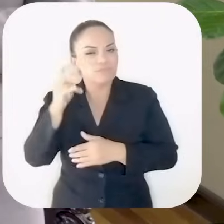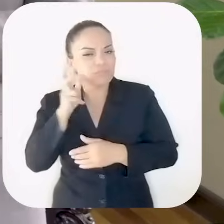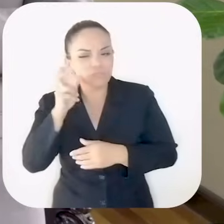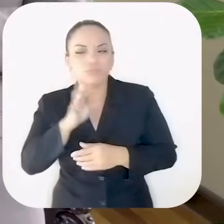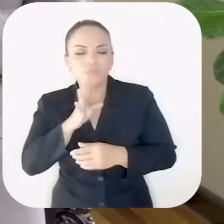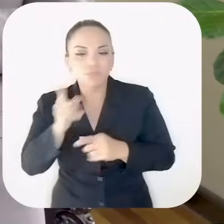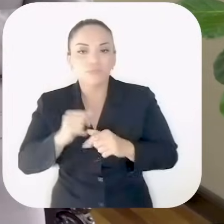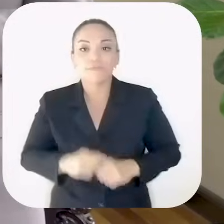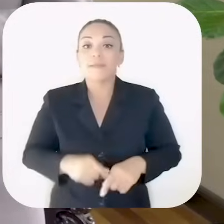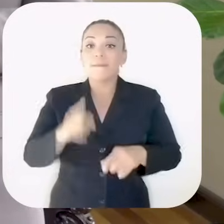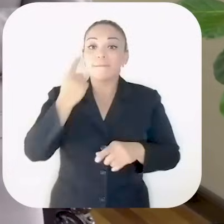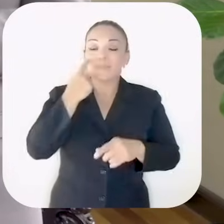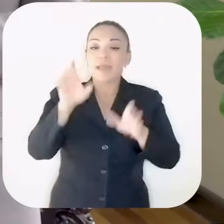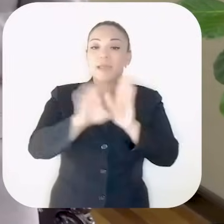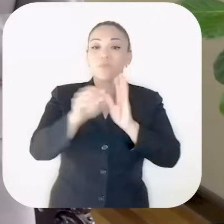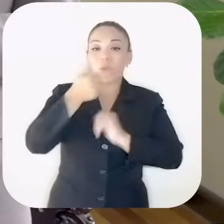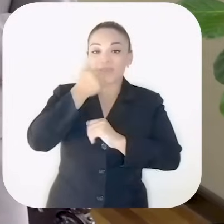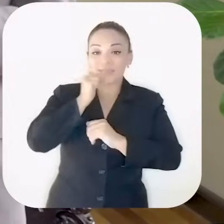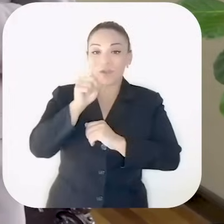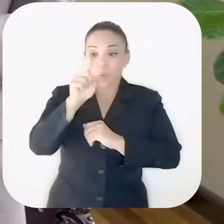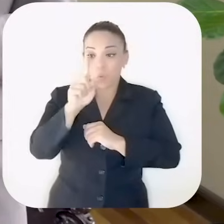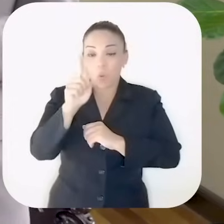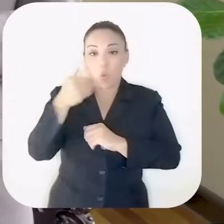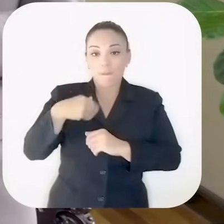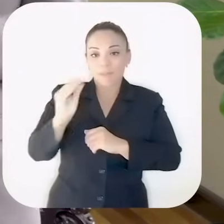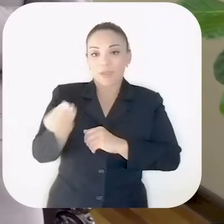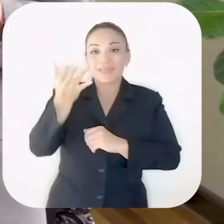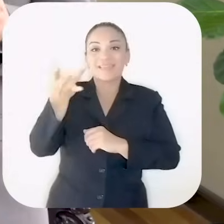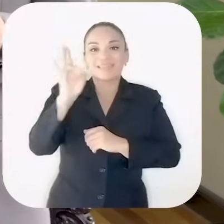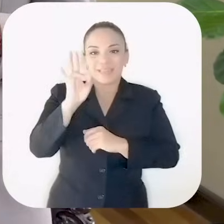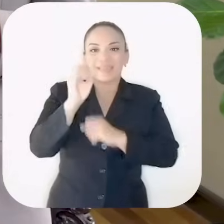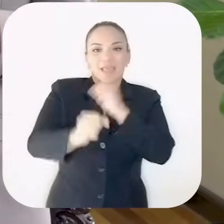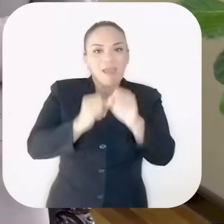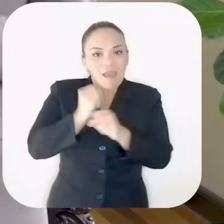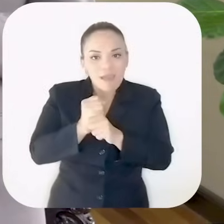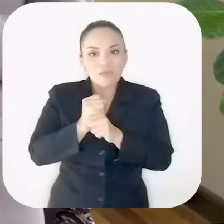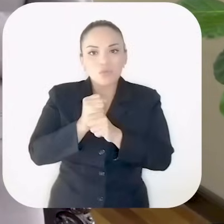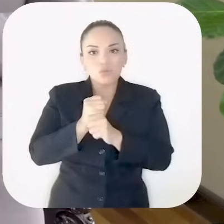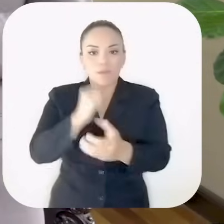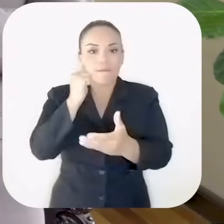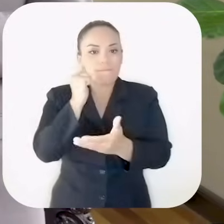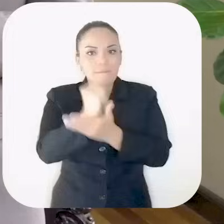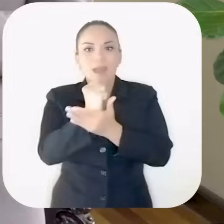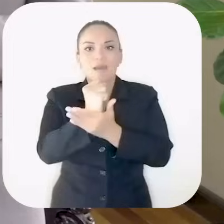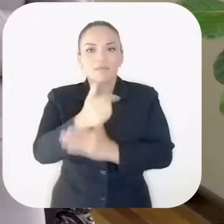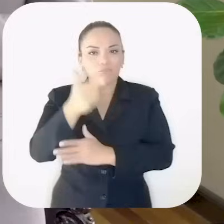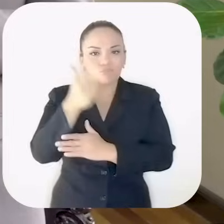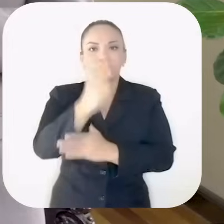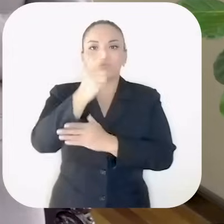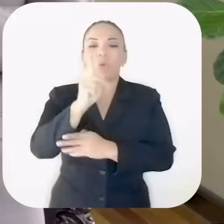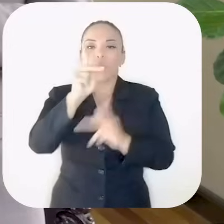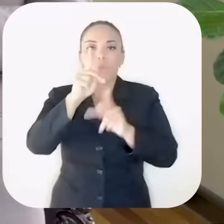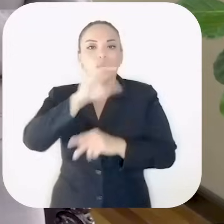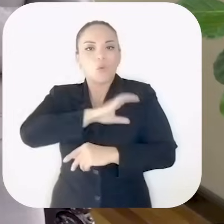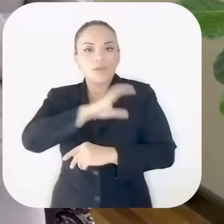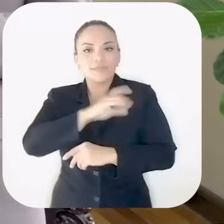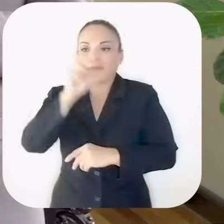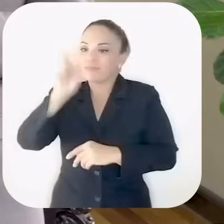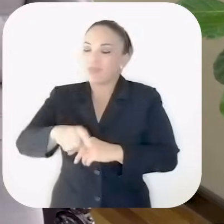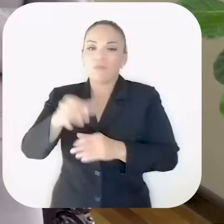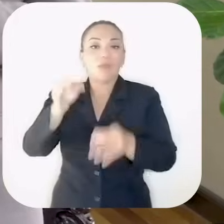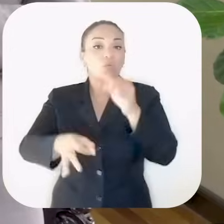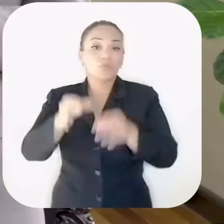ayer, donde un joven de 17 años asesina a un agente judicial, merece ser juzgado como un criminal